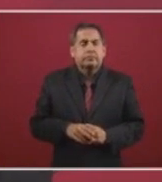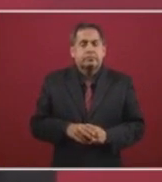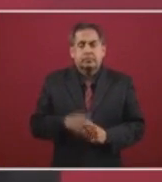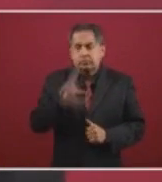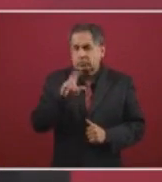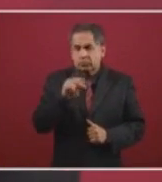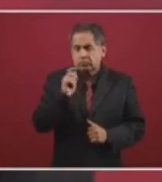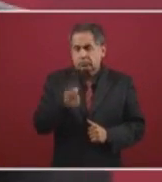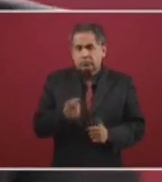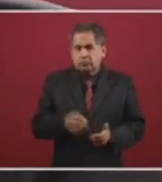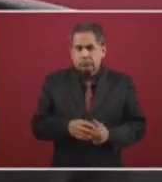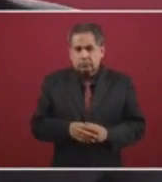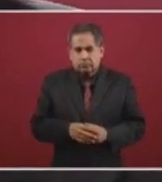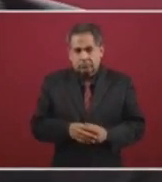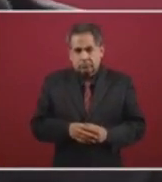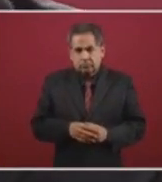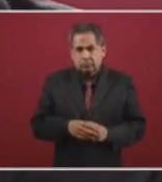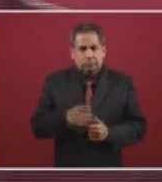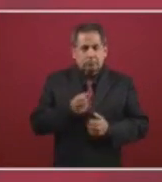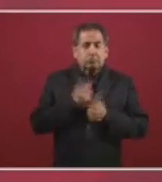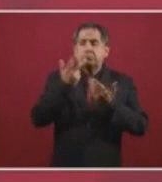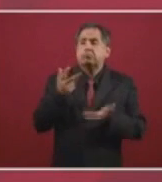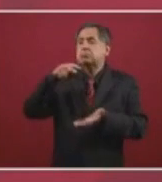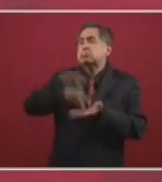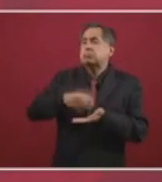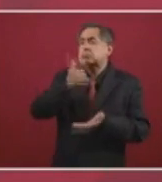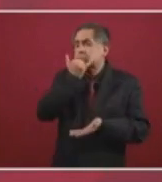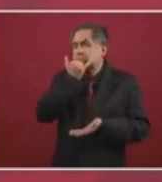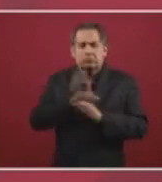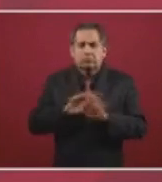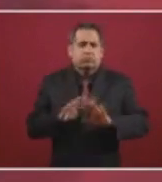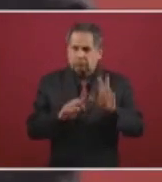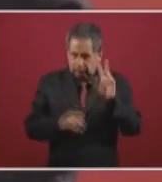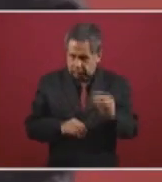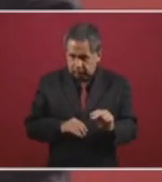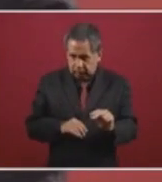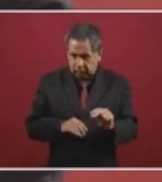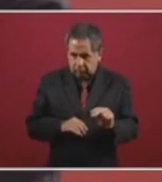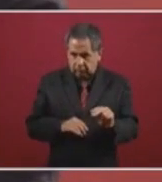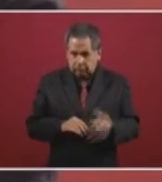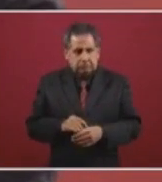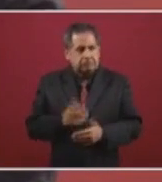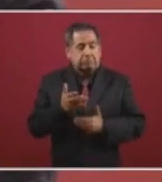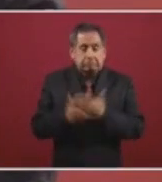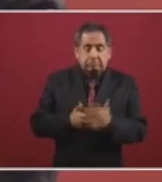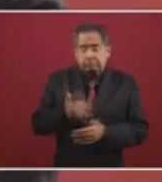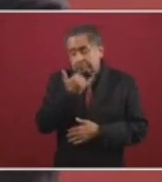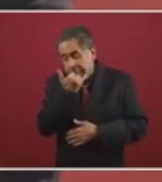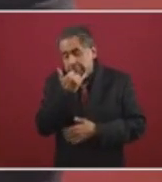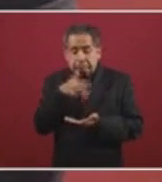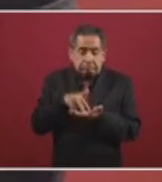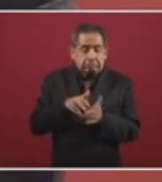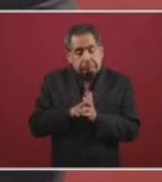no solo exprese eso, no es decir, yo ofrezco una disculpa